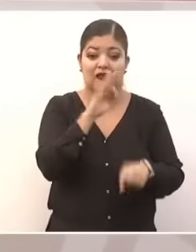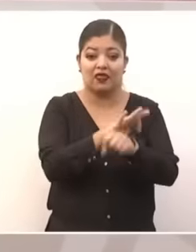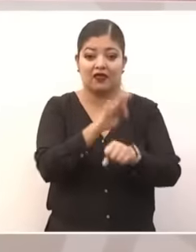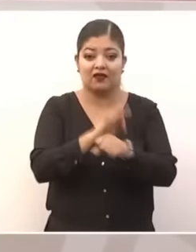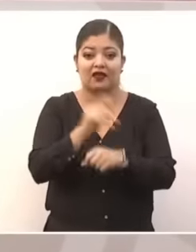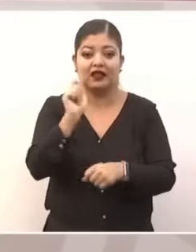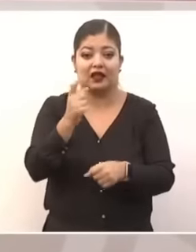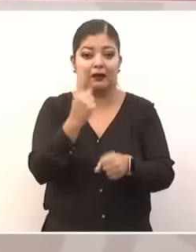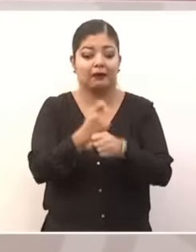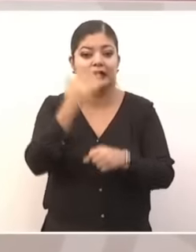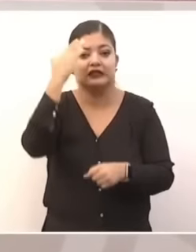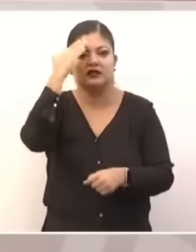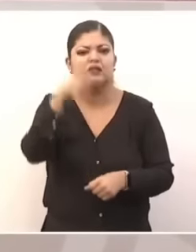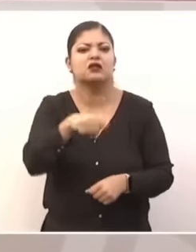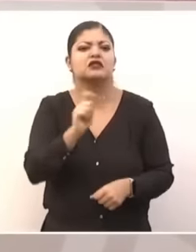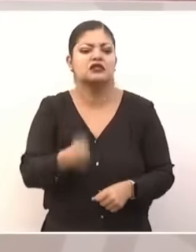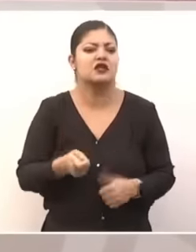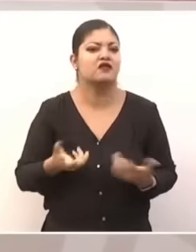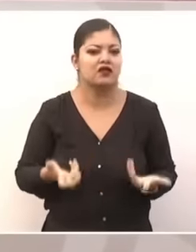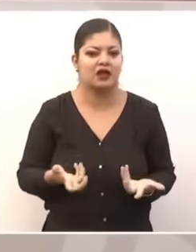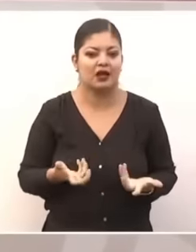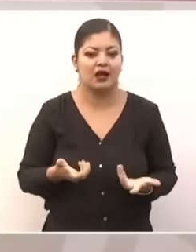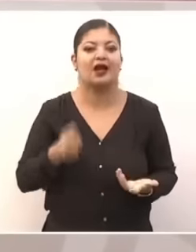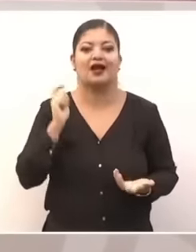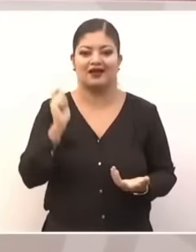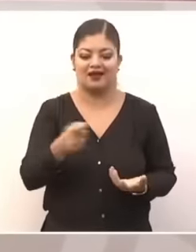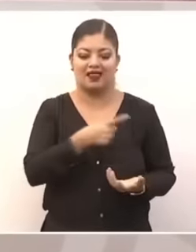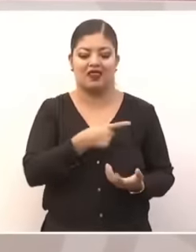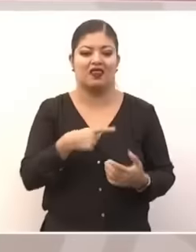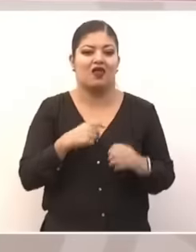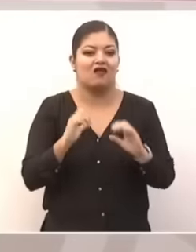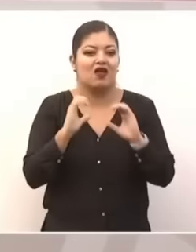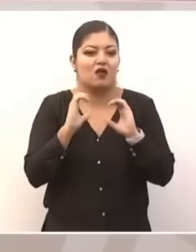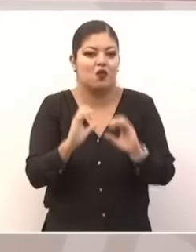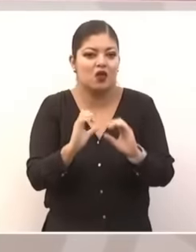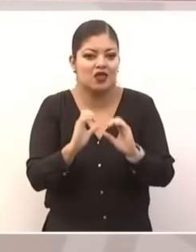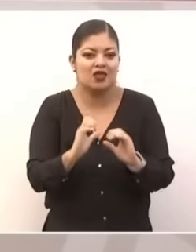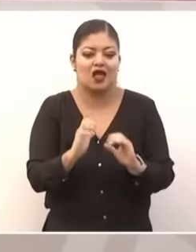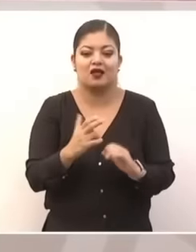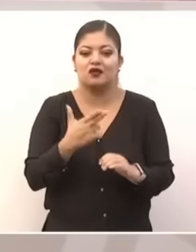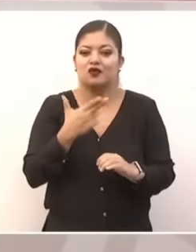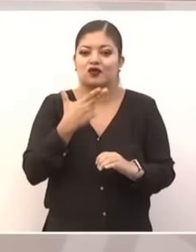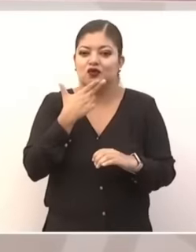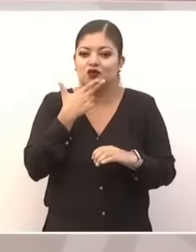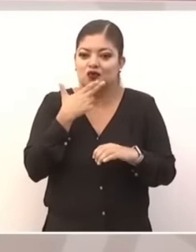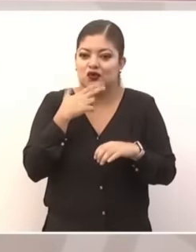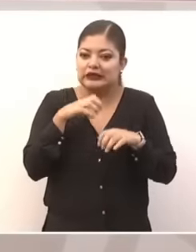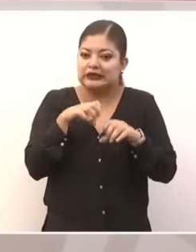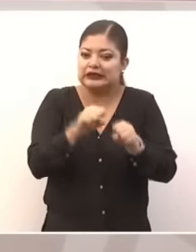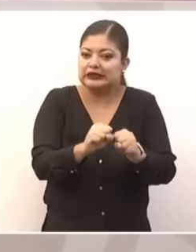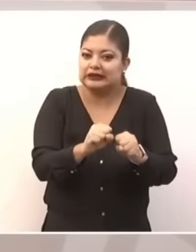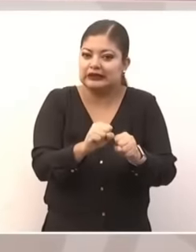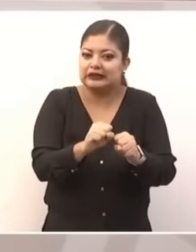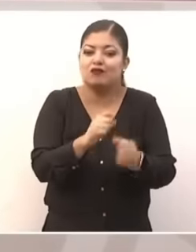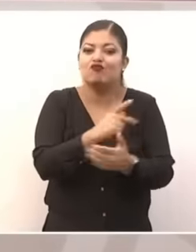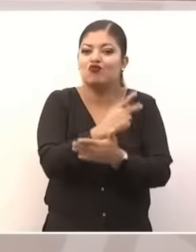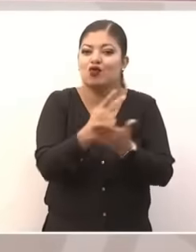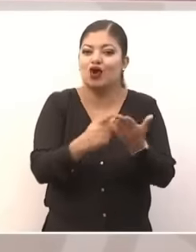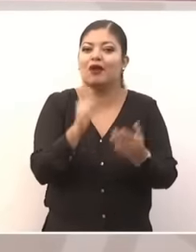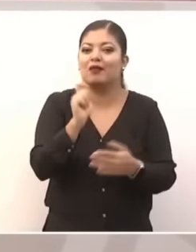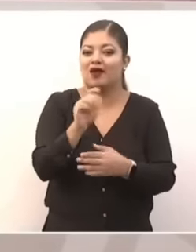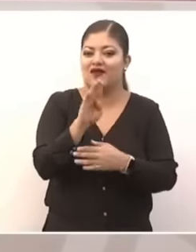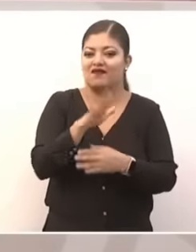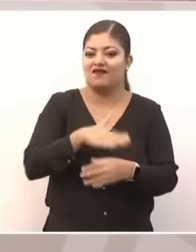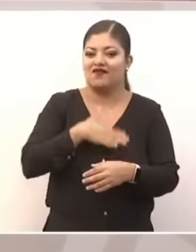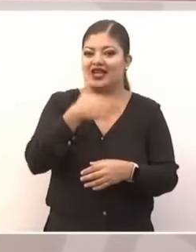principios, significa también mantener, consolidar todos los programas del bienestar que ha